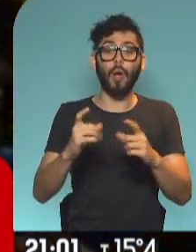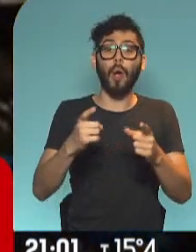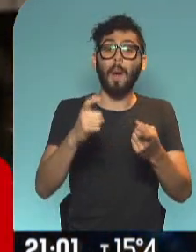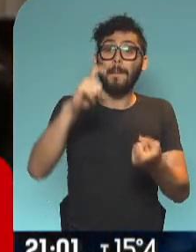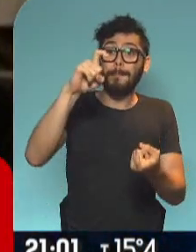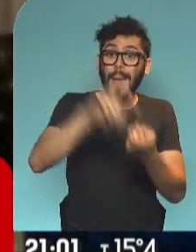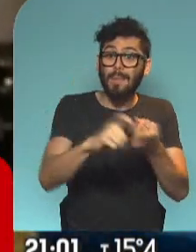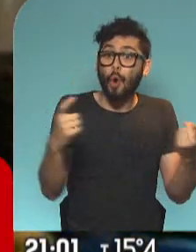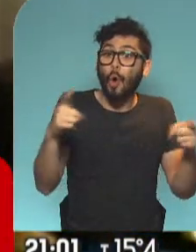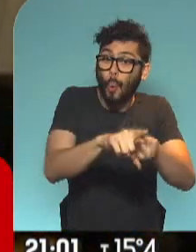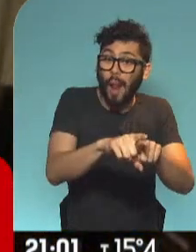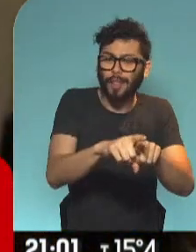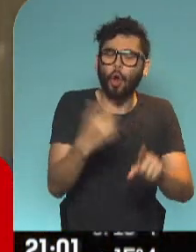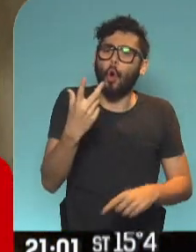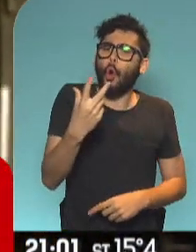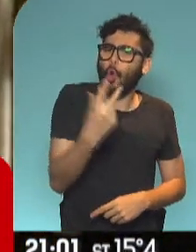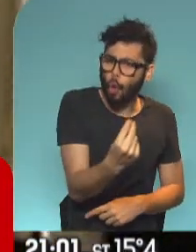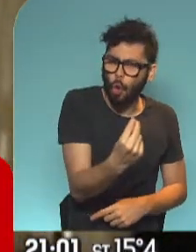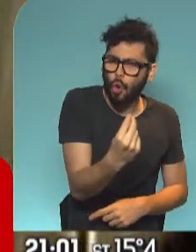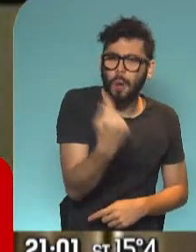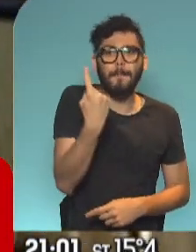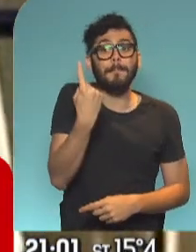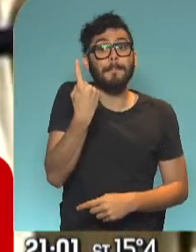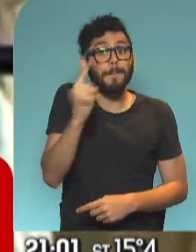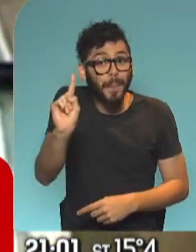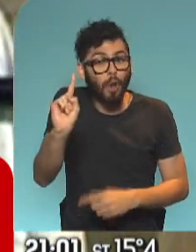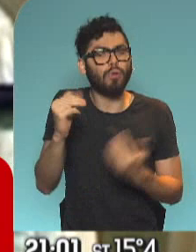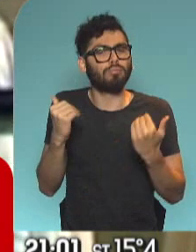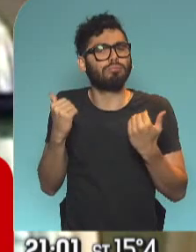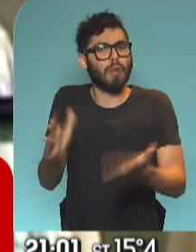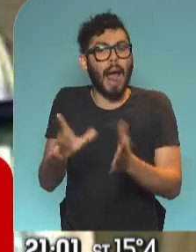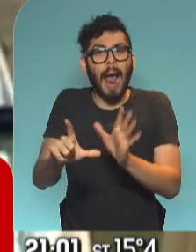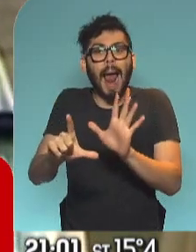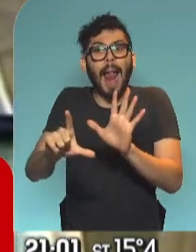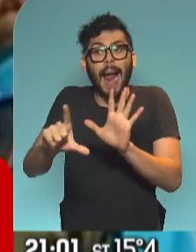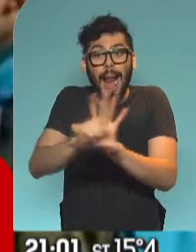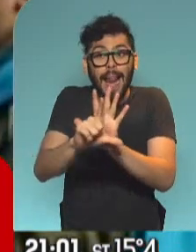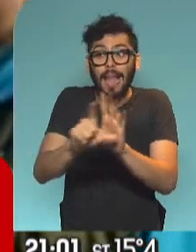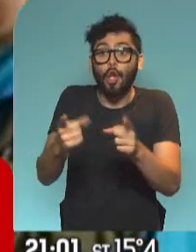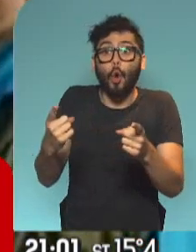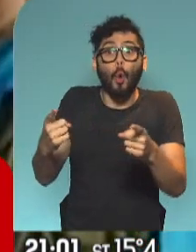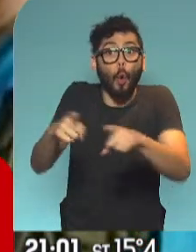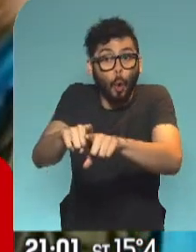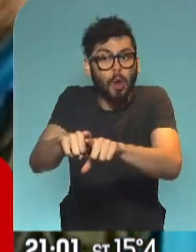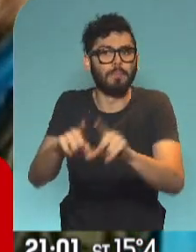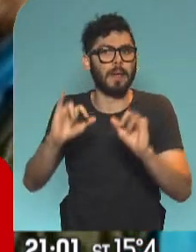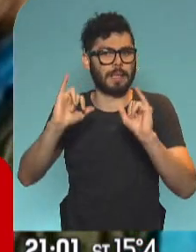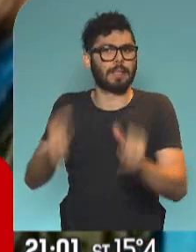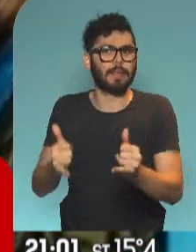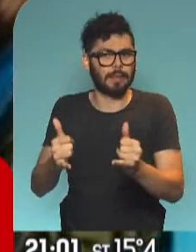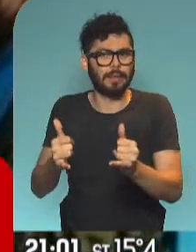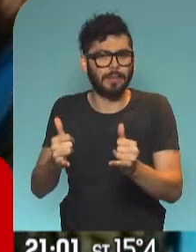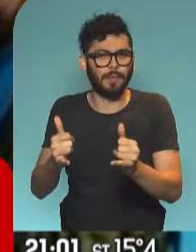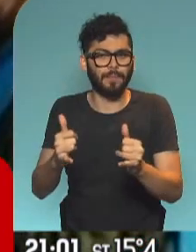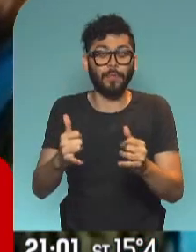matrimonio igualitario, pero se mostró a favor de una ley que regulase las uniones civiles. En pleno debate sobre